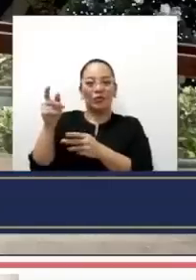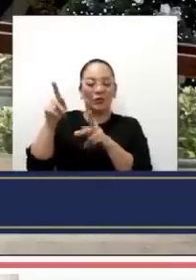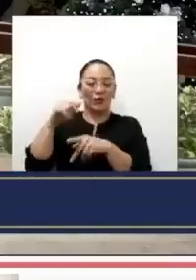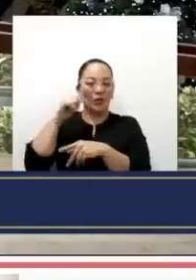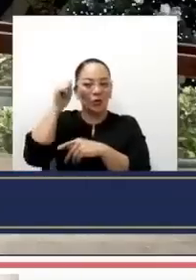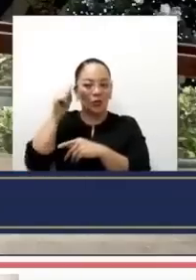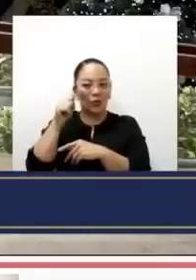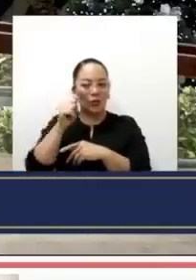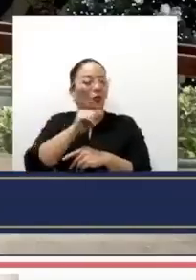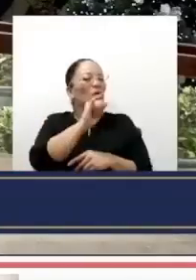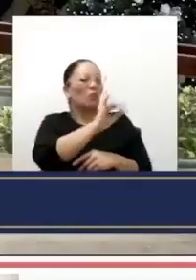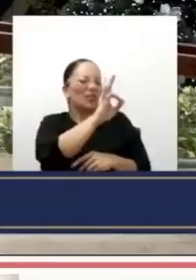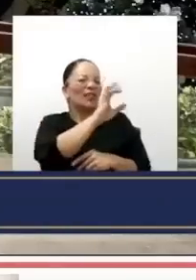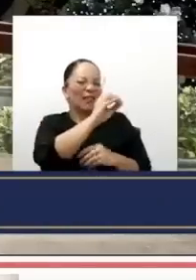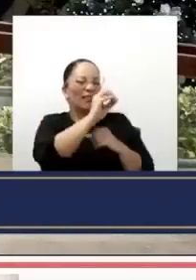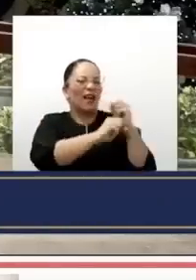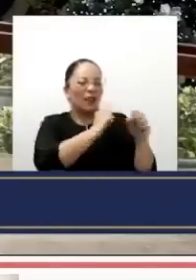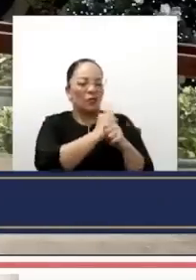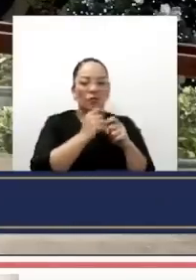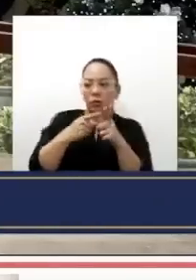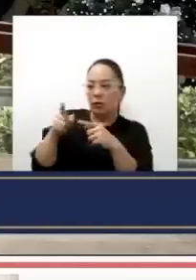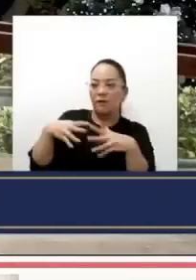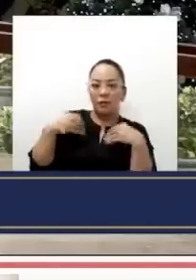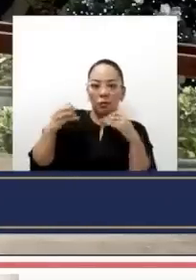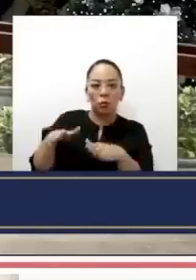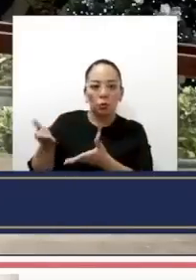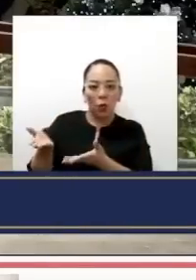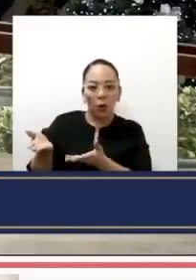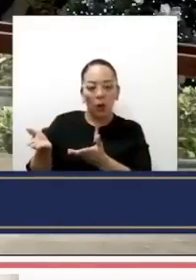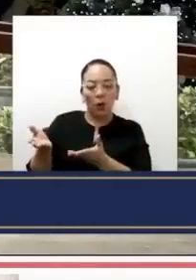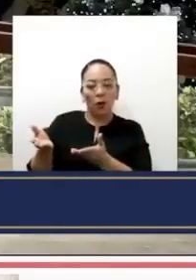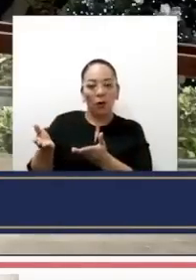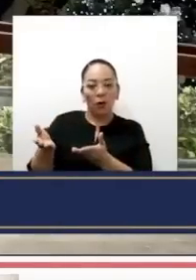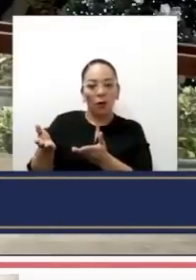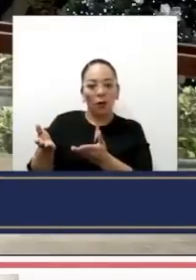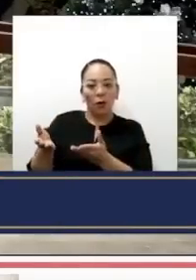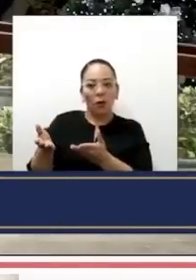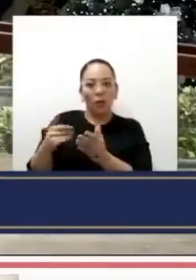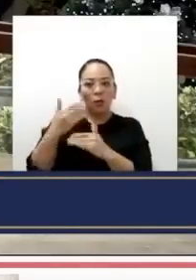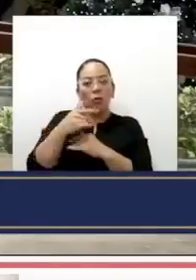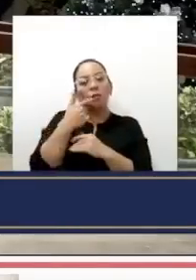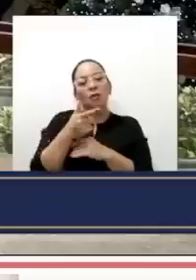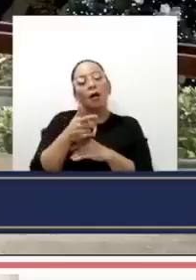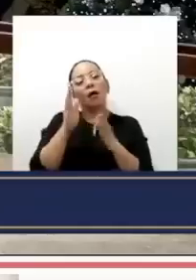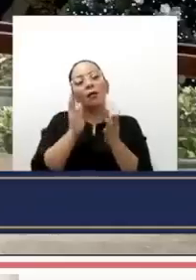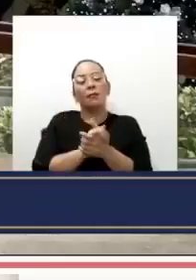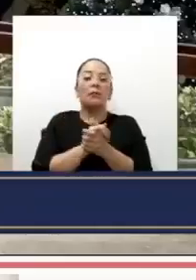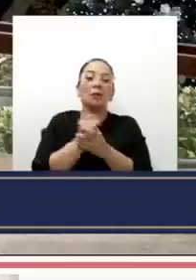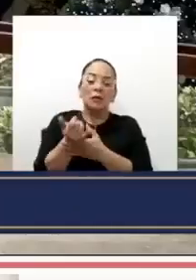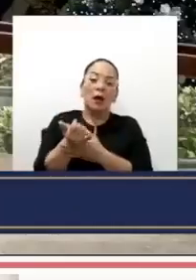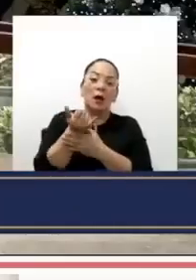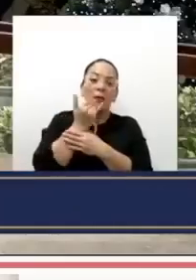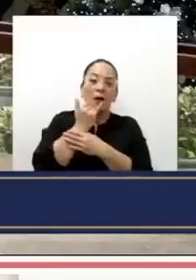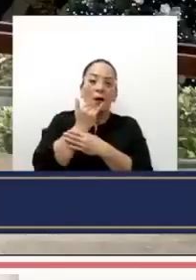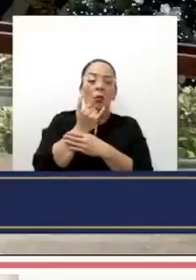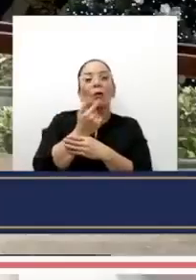Como 70 años tiene. Entonces renuncia. Y después dice, es que me llamaron para decir que